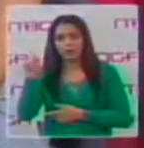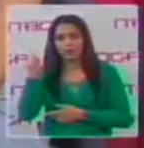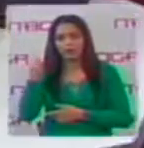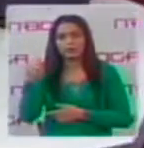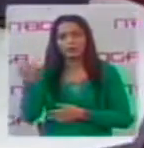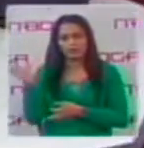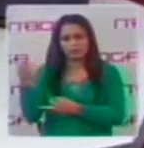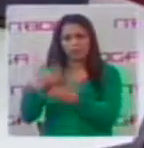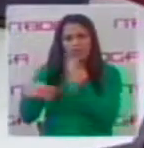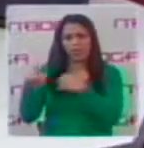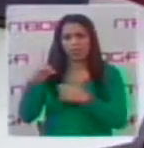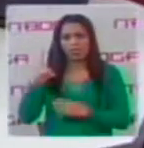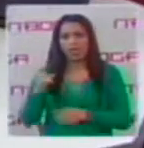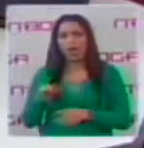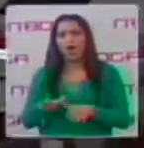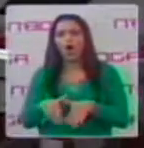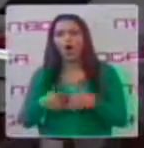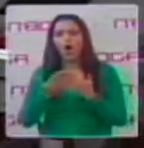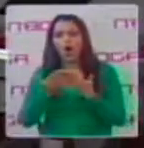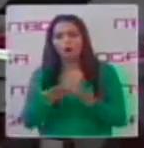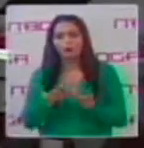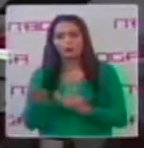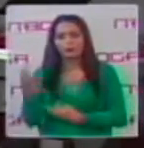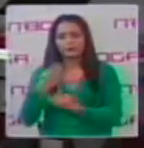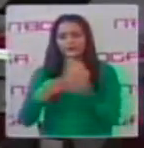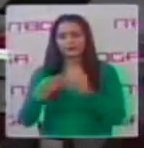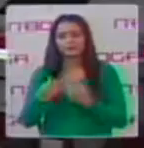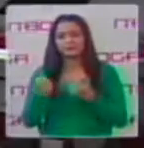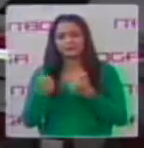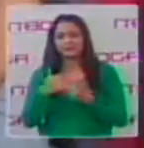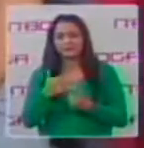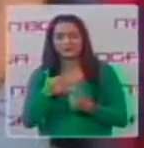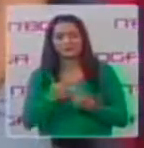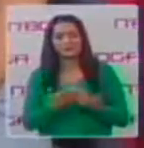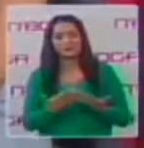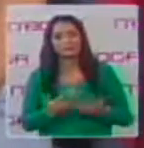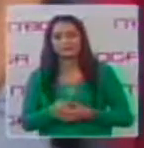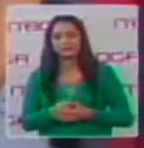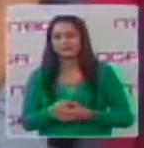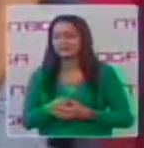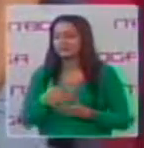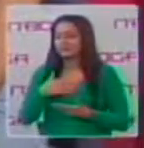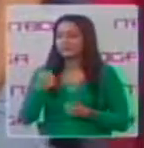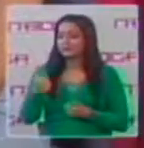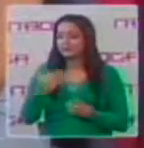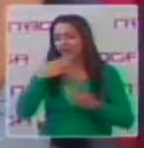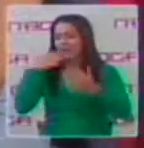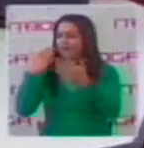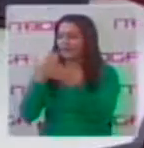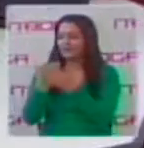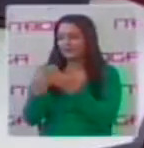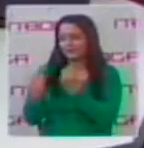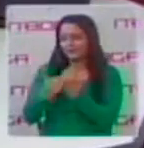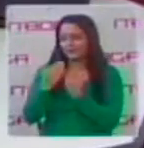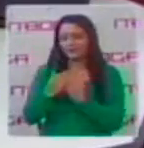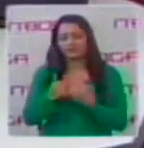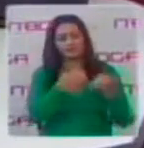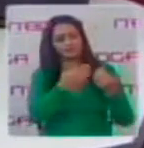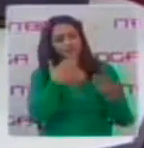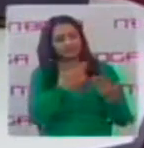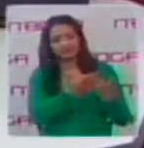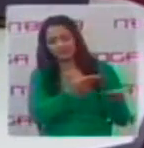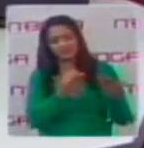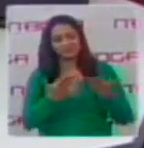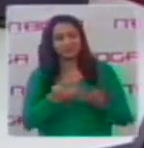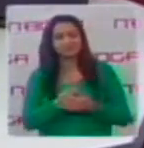los detalles de esa iniciativa, darnos toda la información que necesitamos. ¿Cómo está? Bienvenida. ¿Cómo estás, María Antonieta? Muchas gracias por la invitación. Encantada de tenerla por